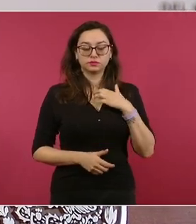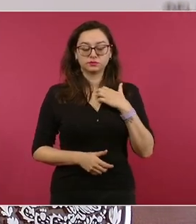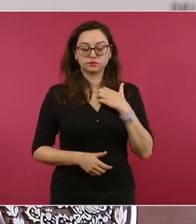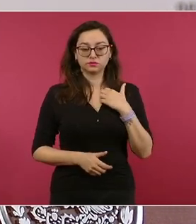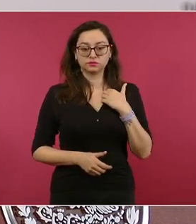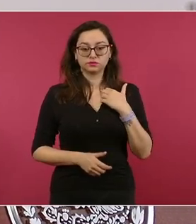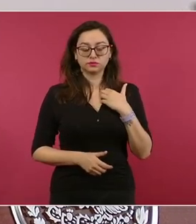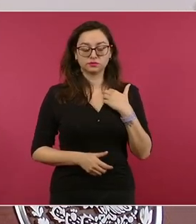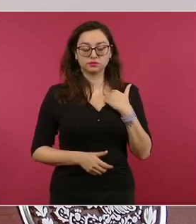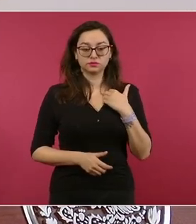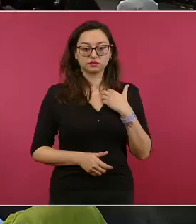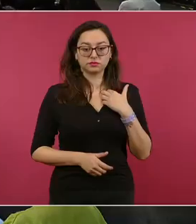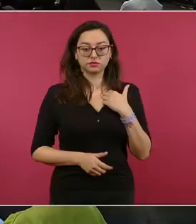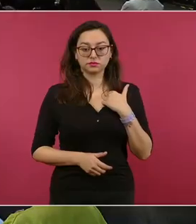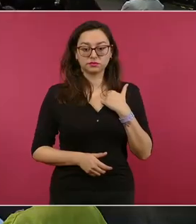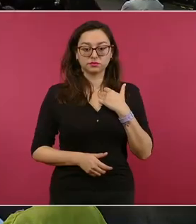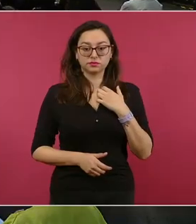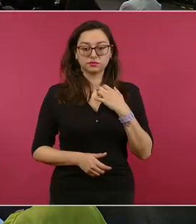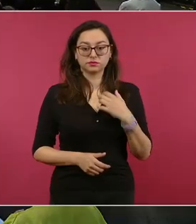una mala